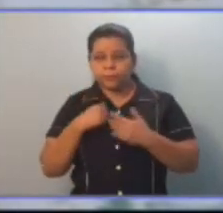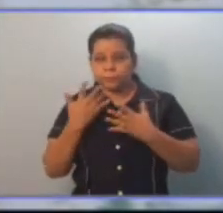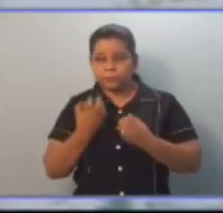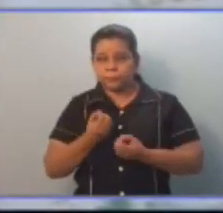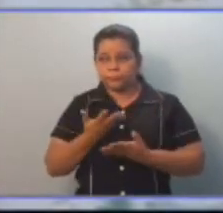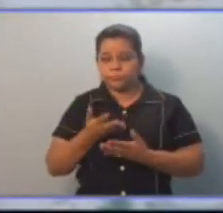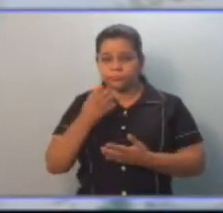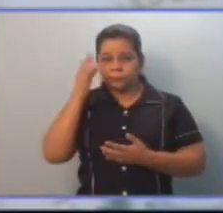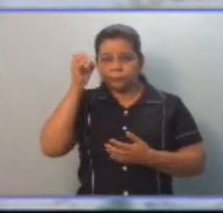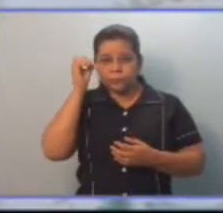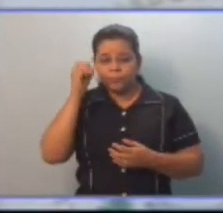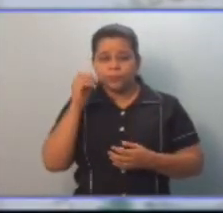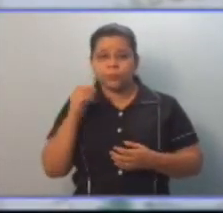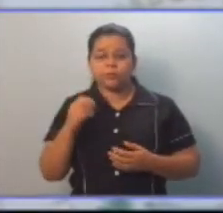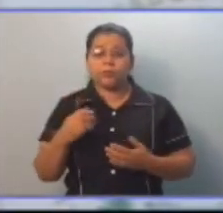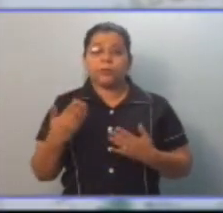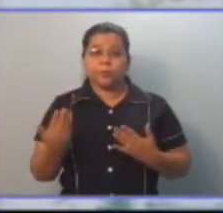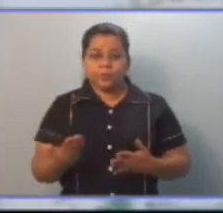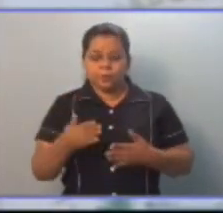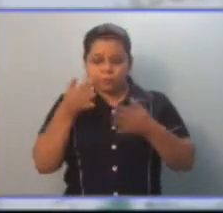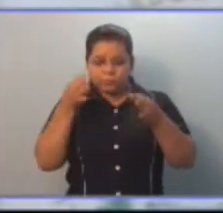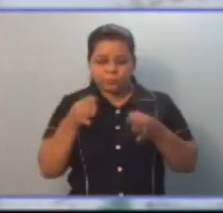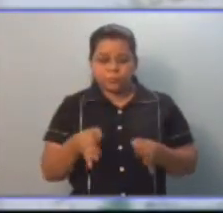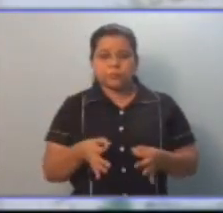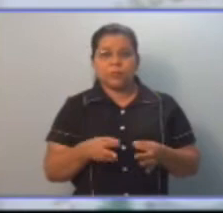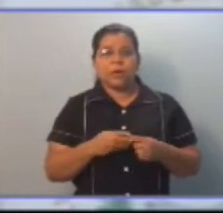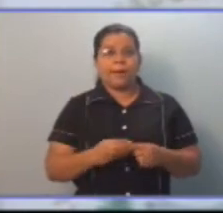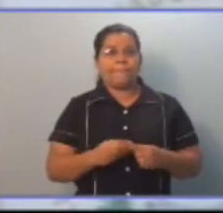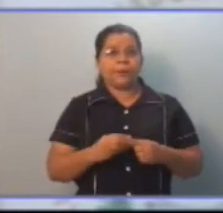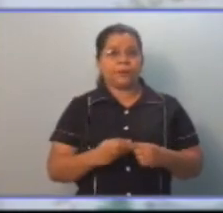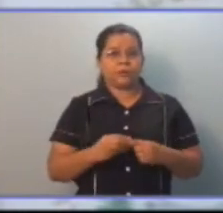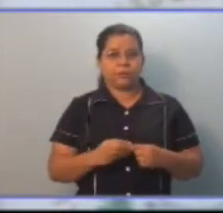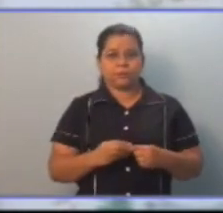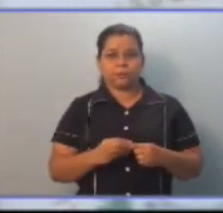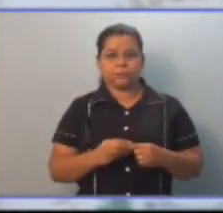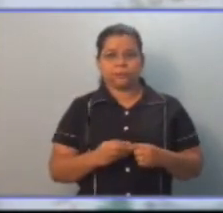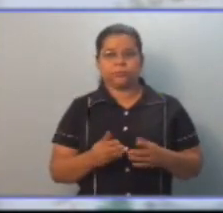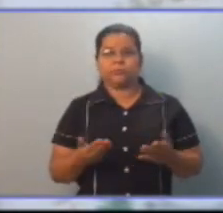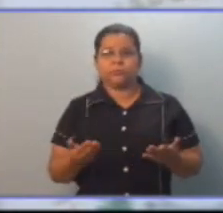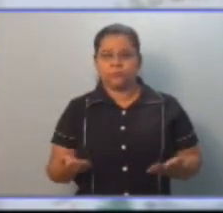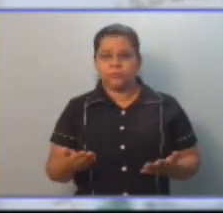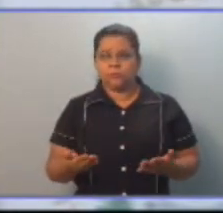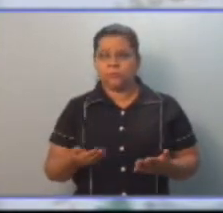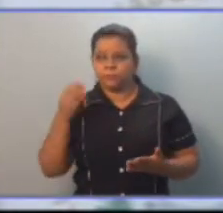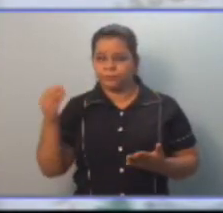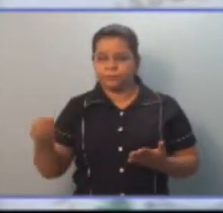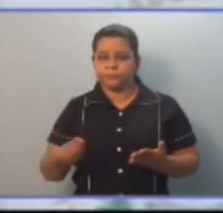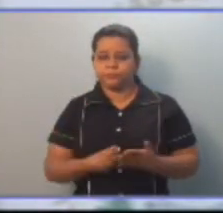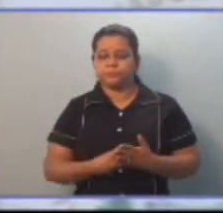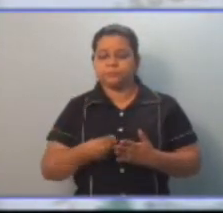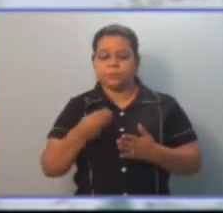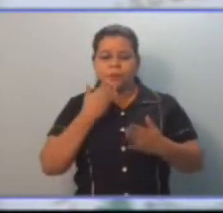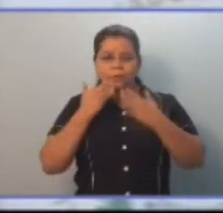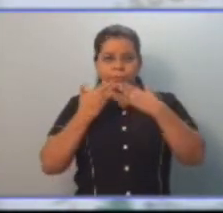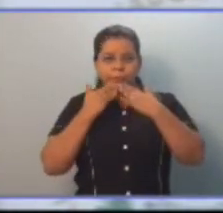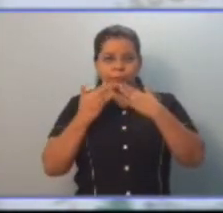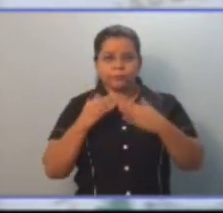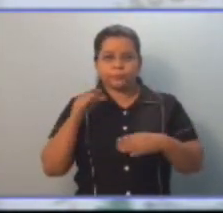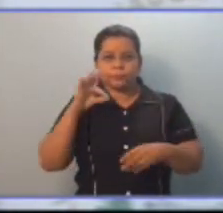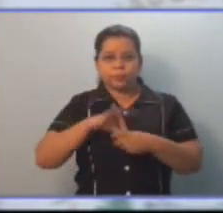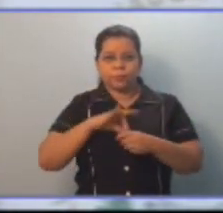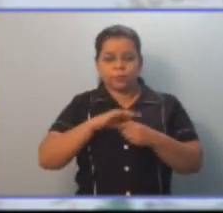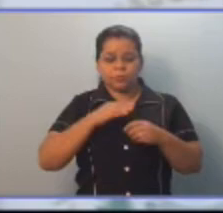opinar, porque esa sentencia es una sentencia muy especial, en donde aparece el voto razonado del doctor Belarmino